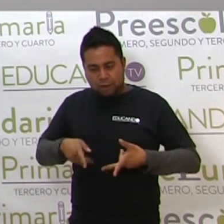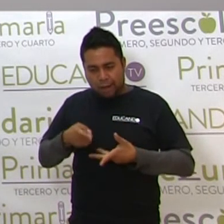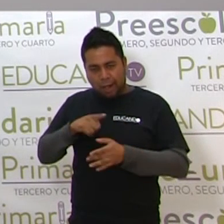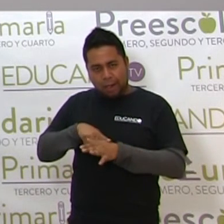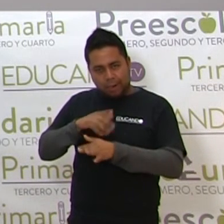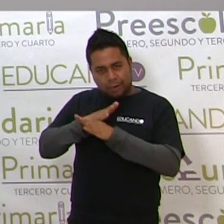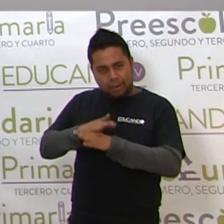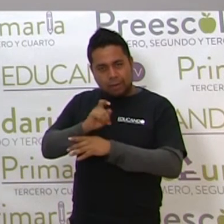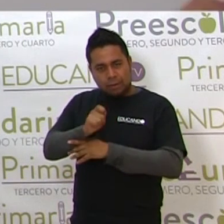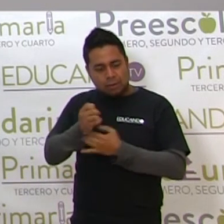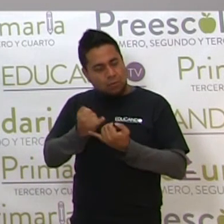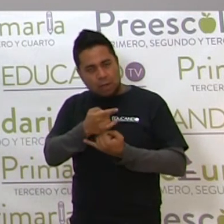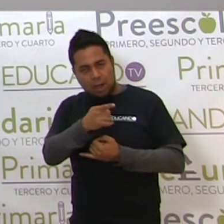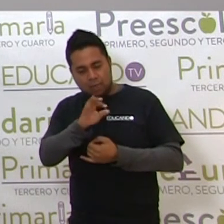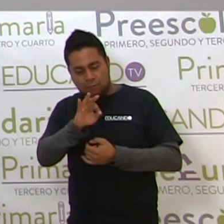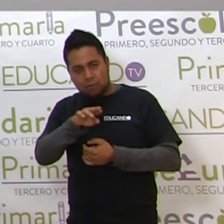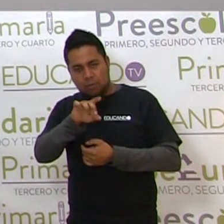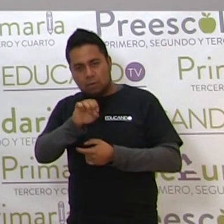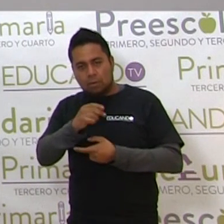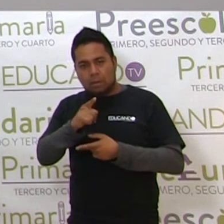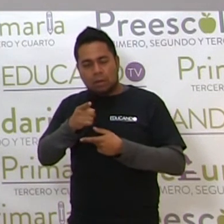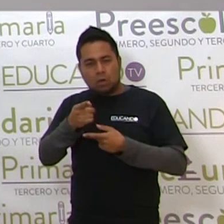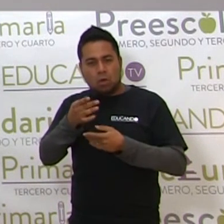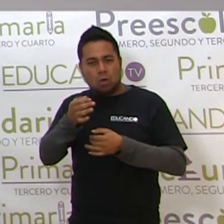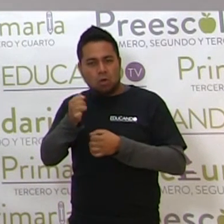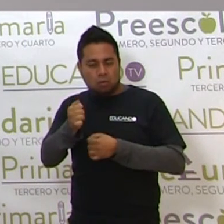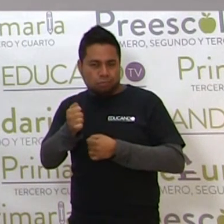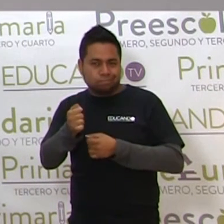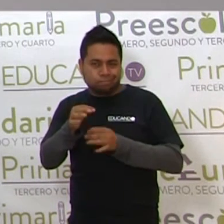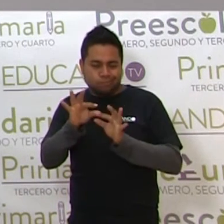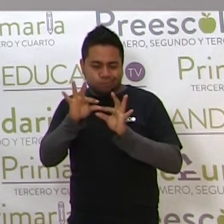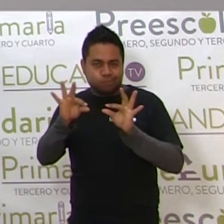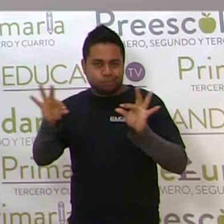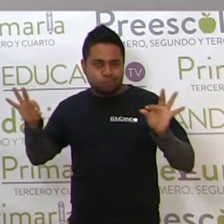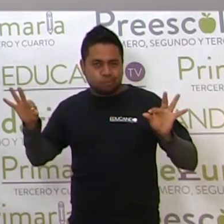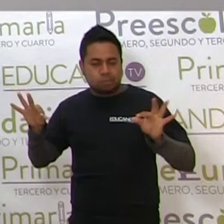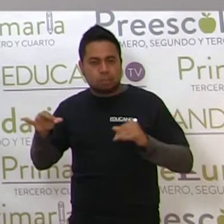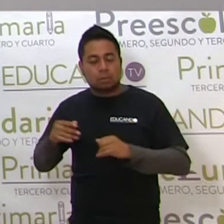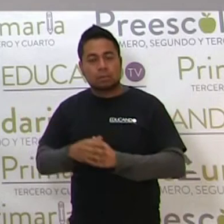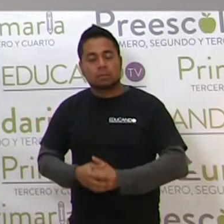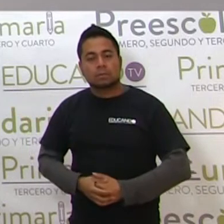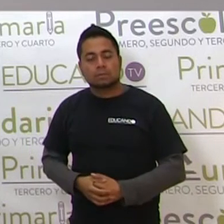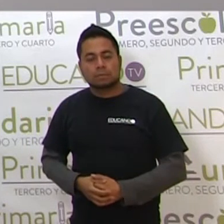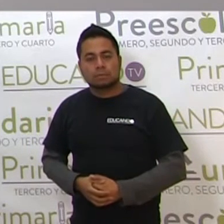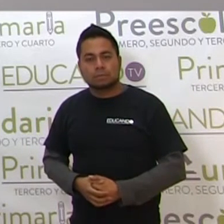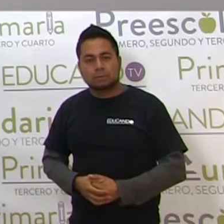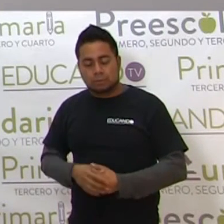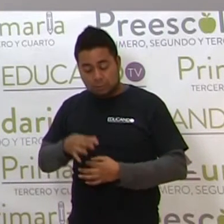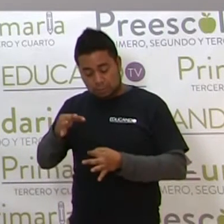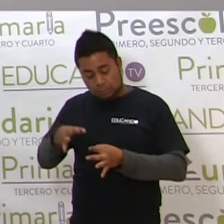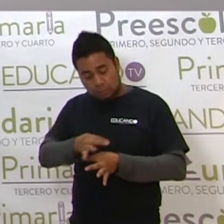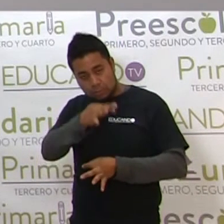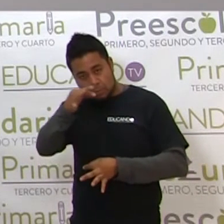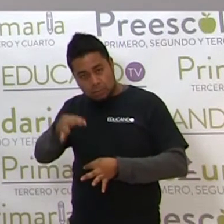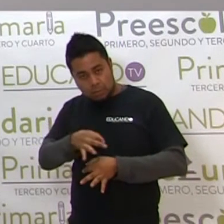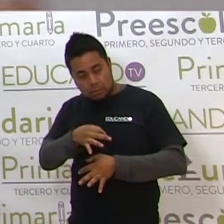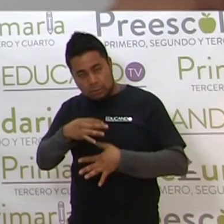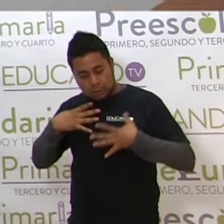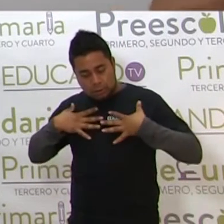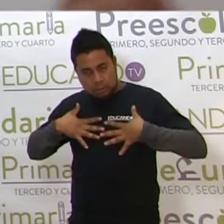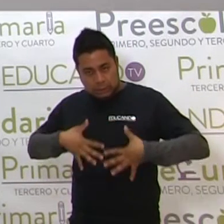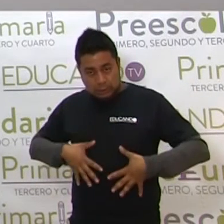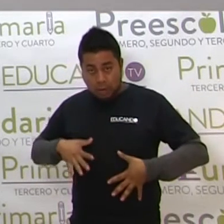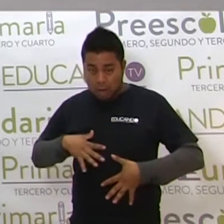refajo es como un fondo pero de una tela un poco más gruesa este olán los bordados el vestido está